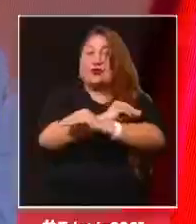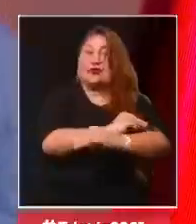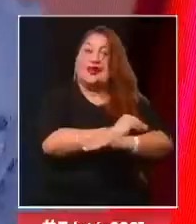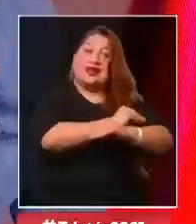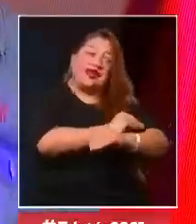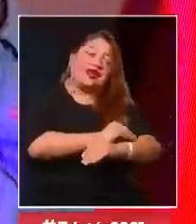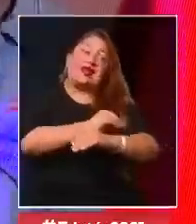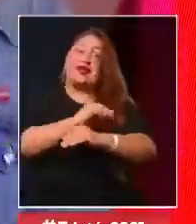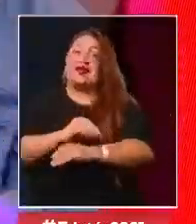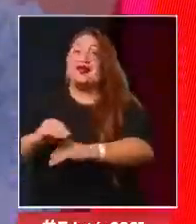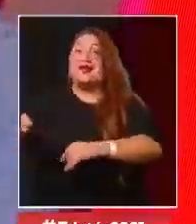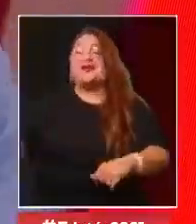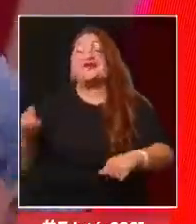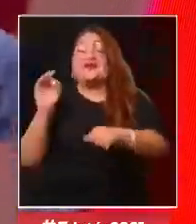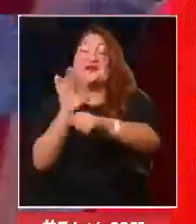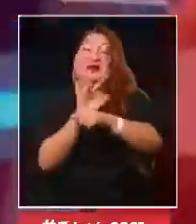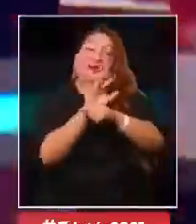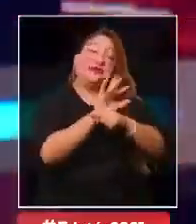m